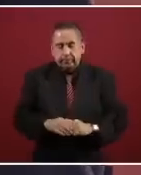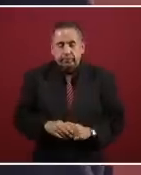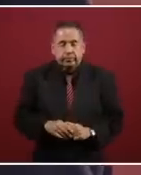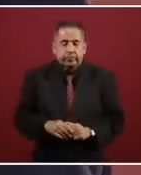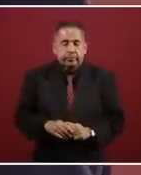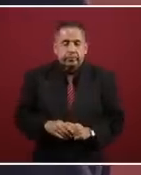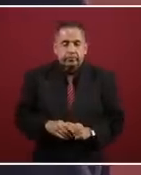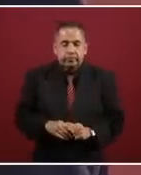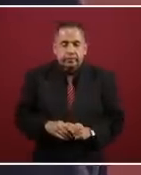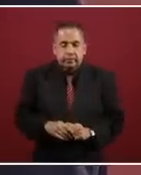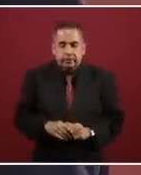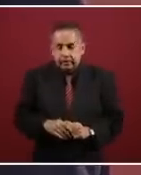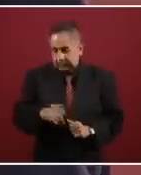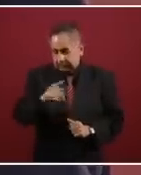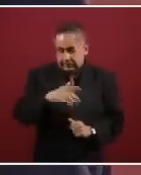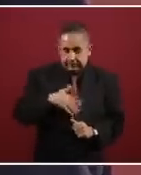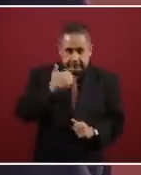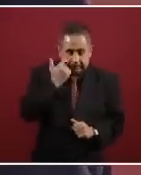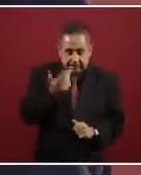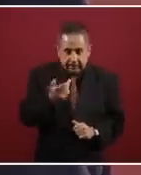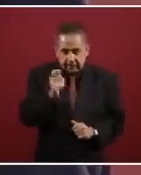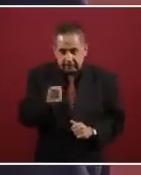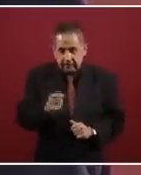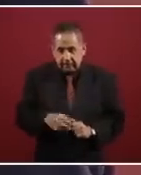Si les parece,